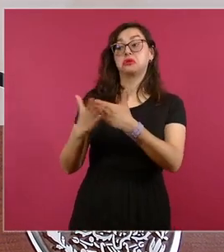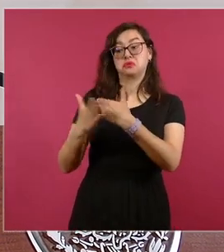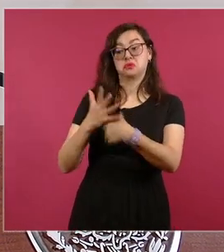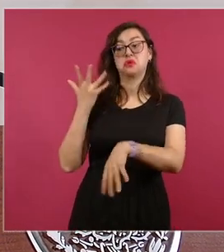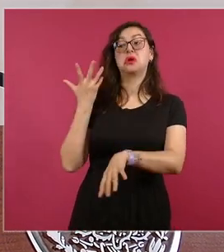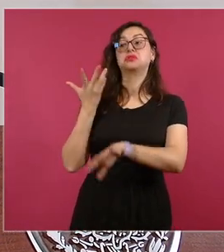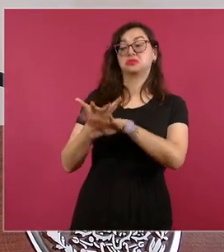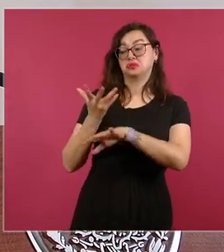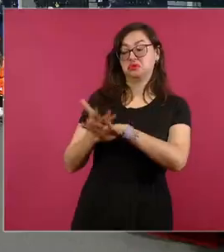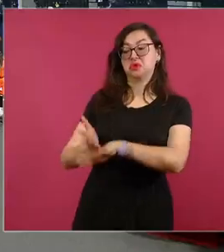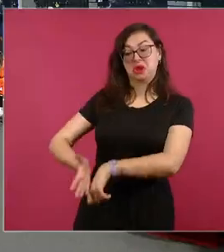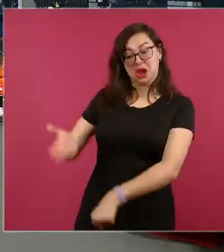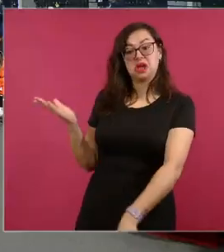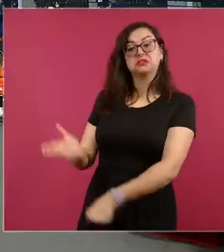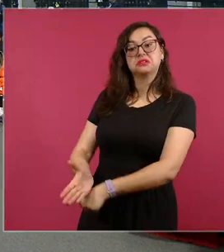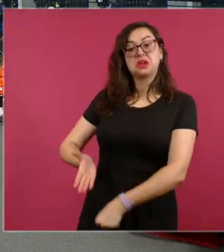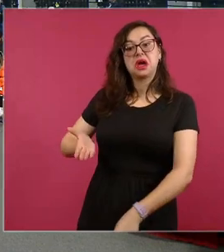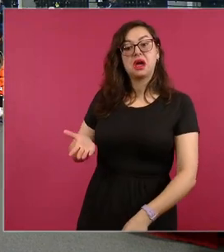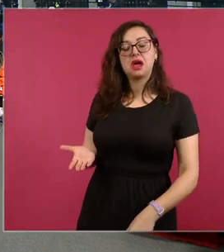sea, cosas así,